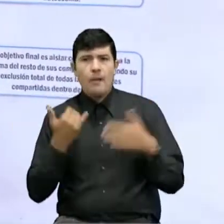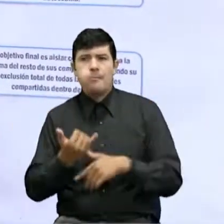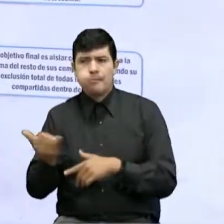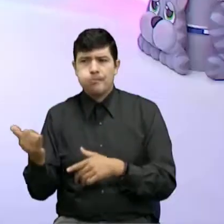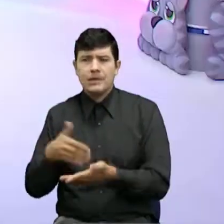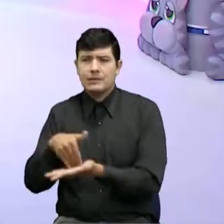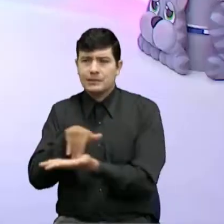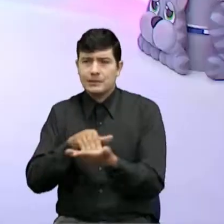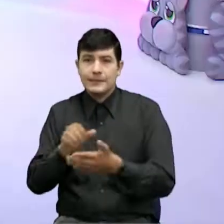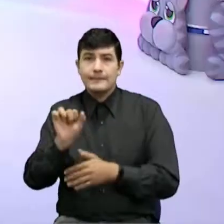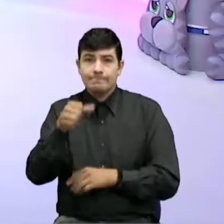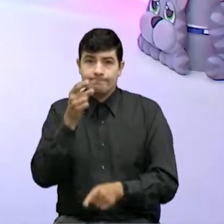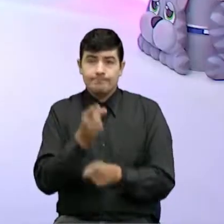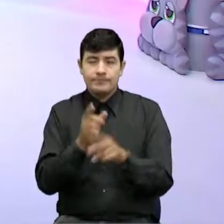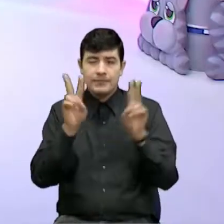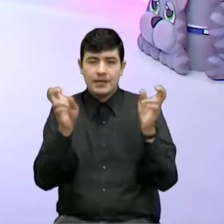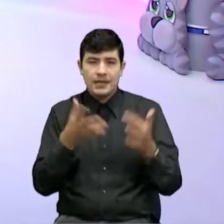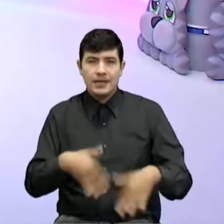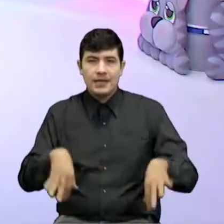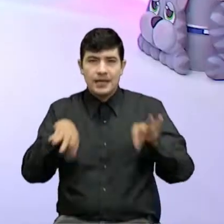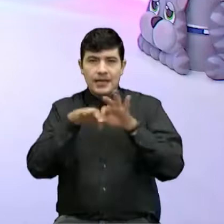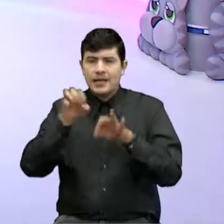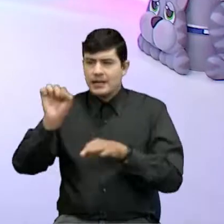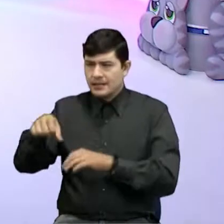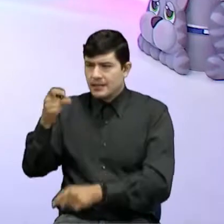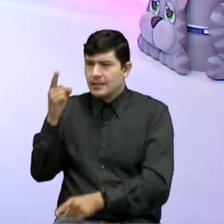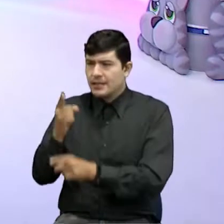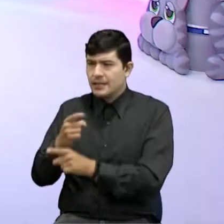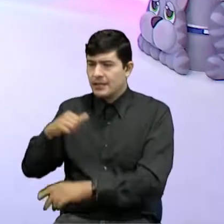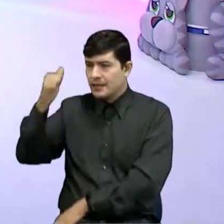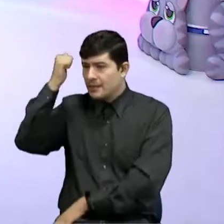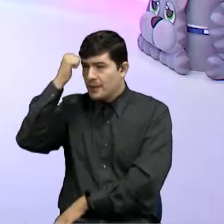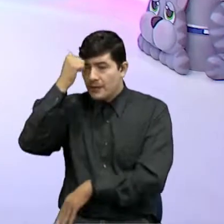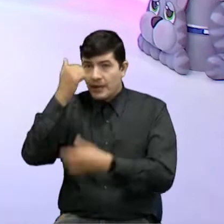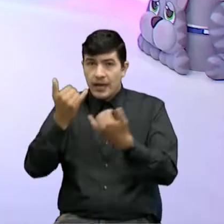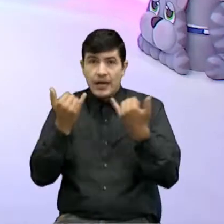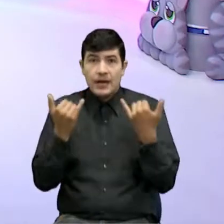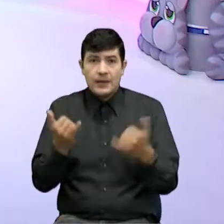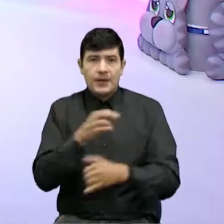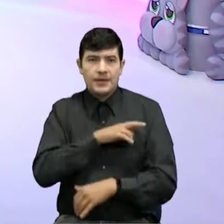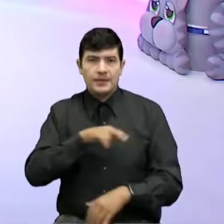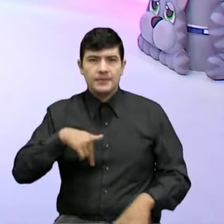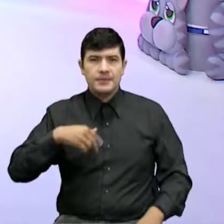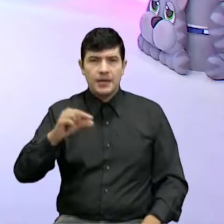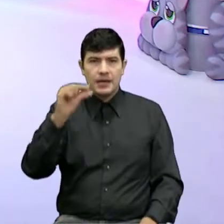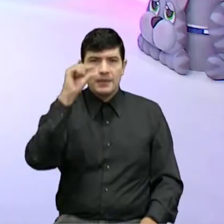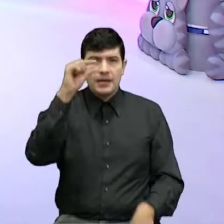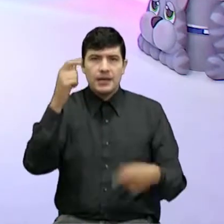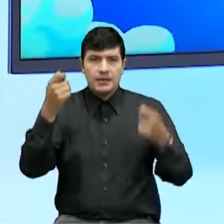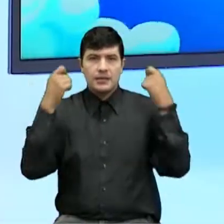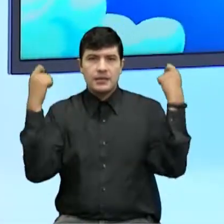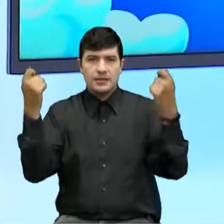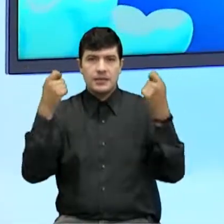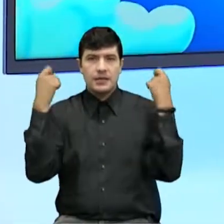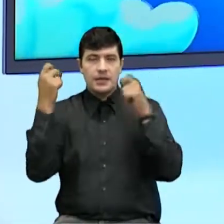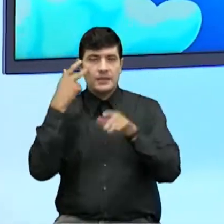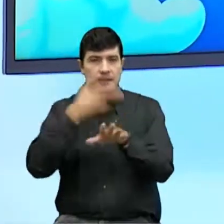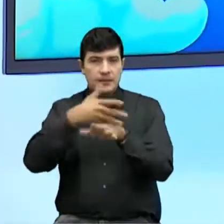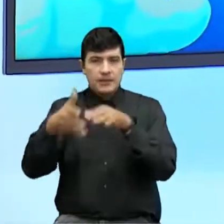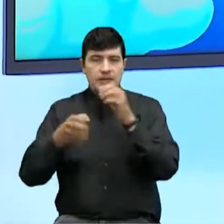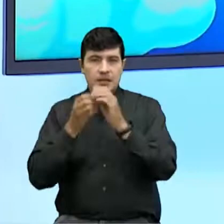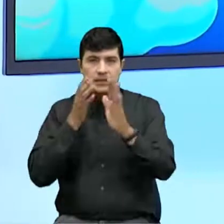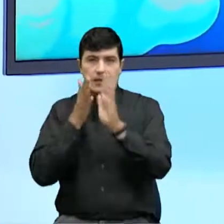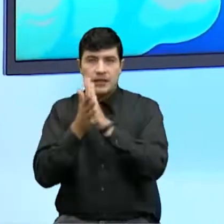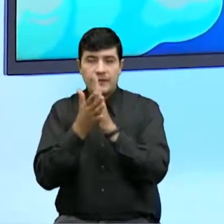sentido. Importante, muy bien, profe. A continuación, mis amores hermosos, vamos a irnos a una pequeña pausa comercial. Cuando regresemos